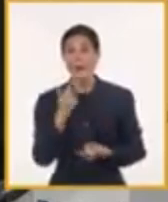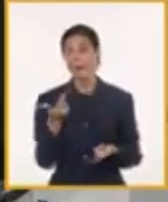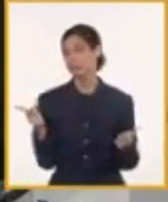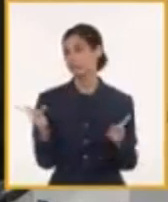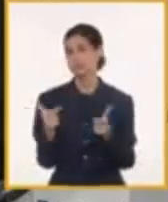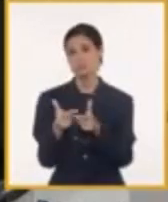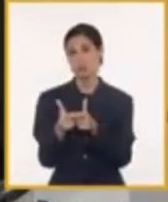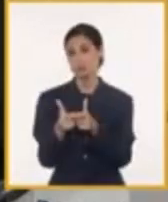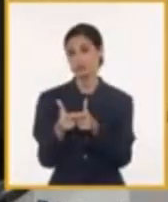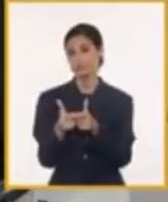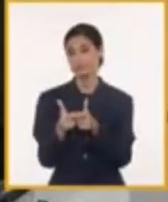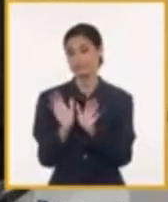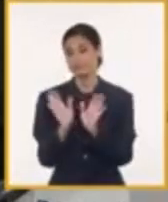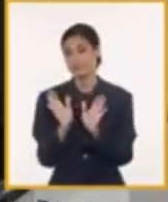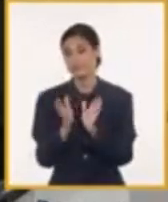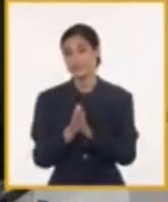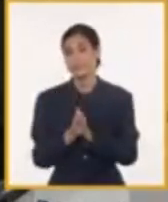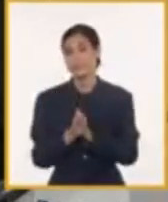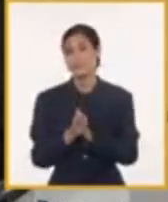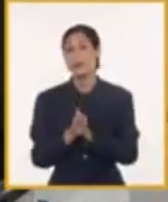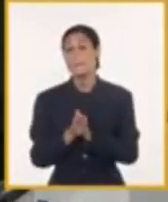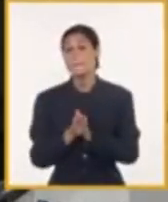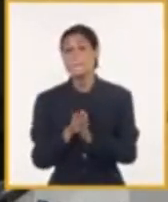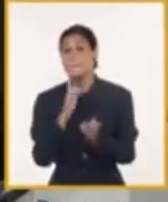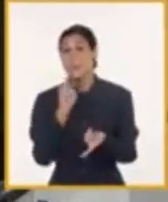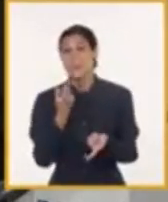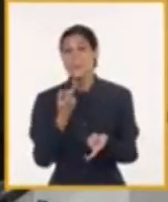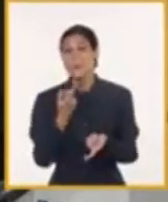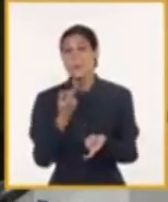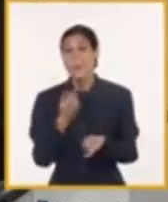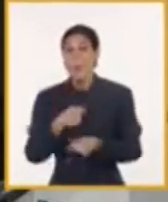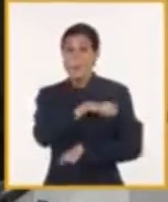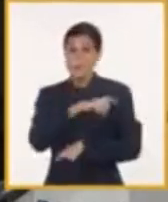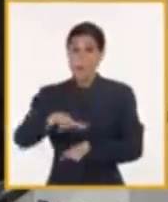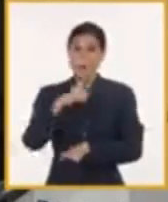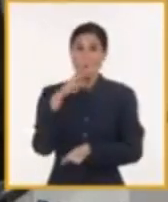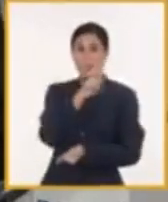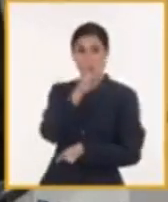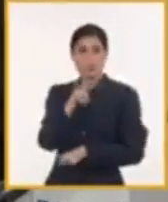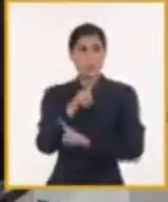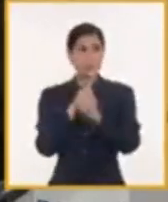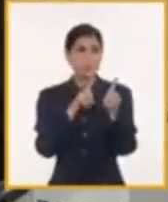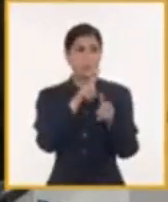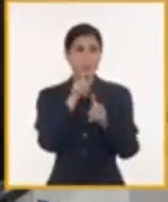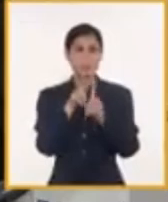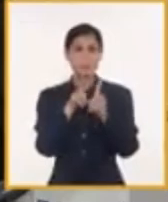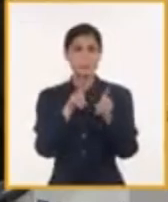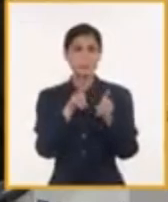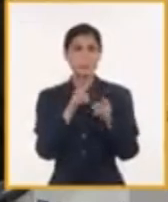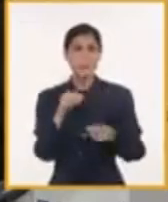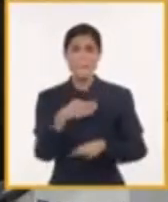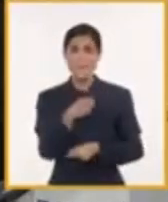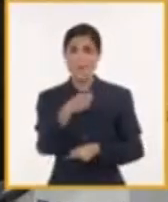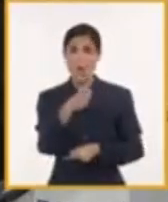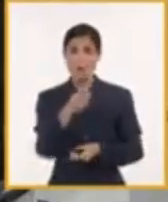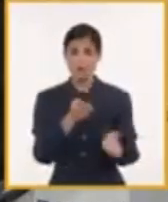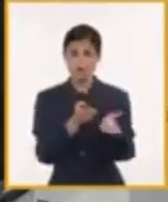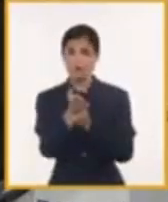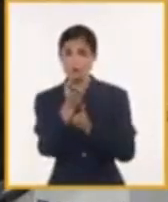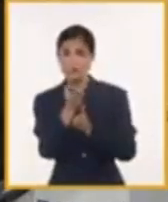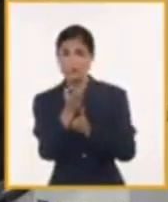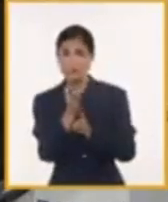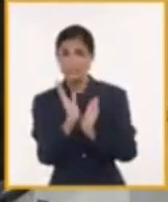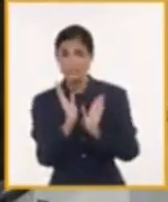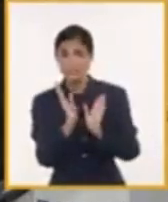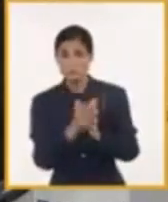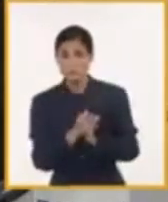una conclusión, y es la pregunta que nos hace la población. ¿Podemos tener más pescado? Sí. Si solamente se pudiera